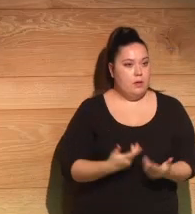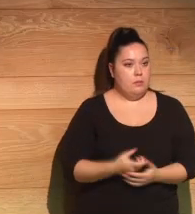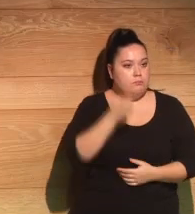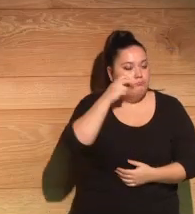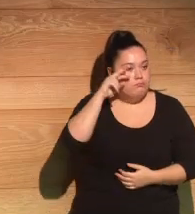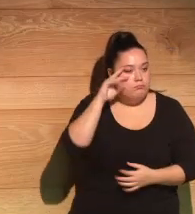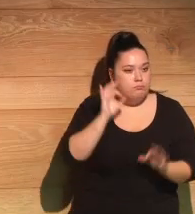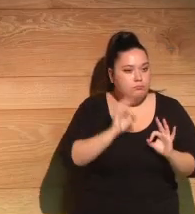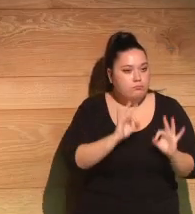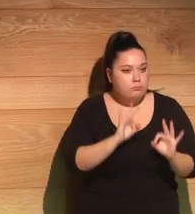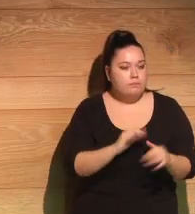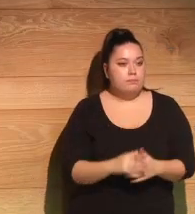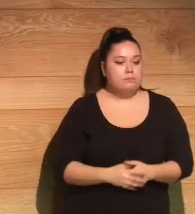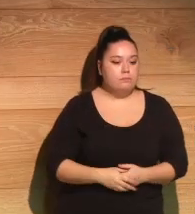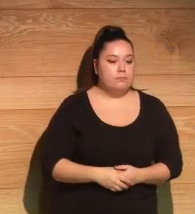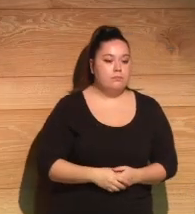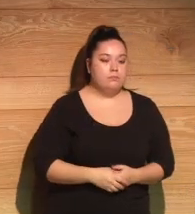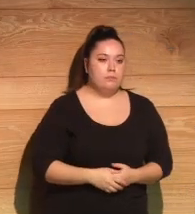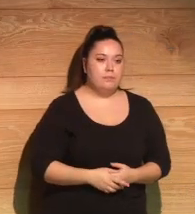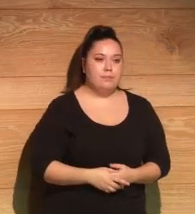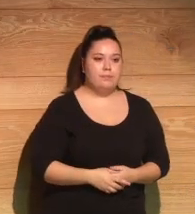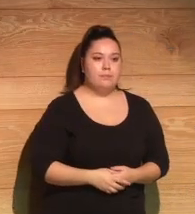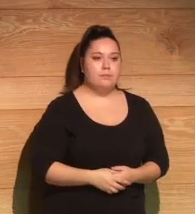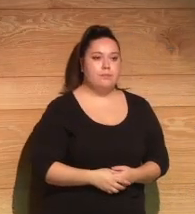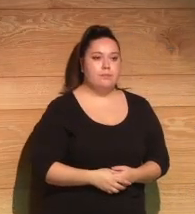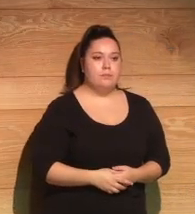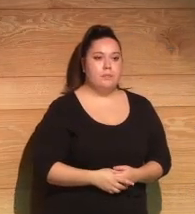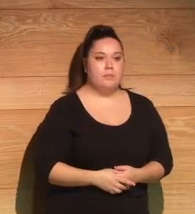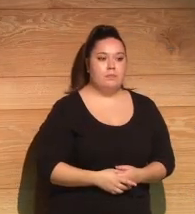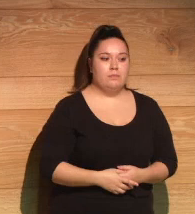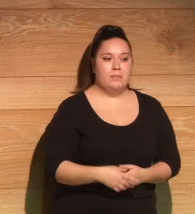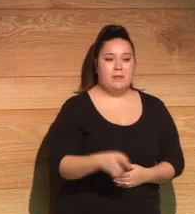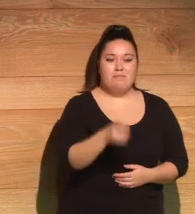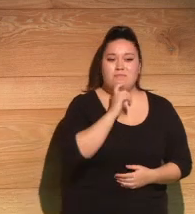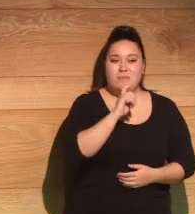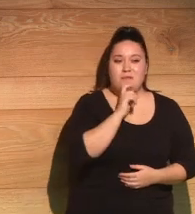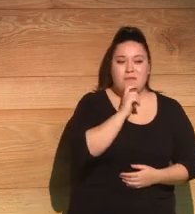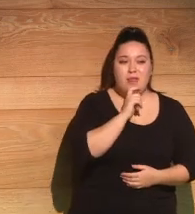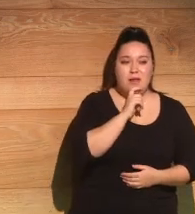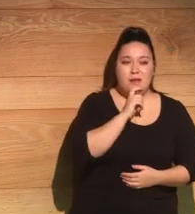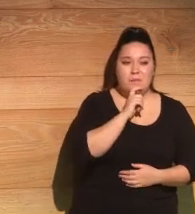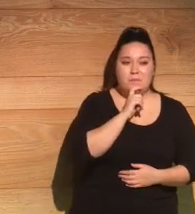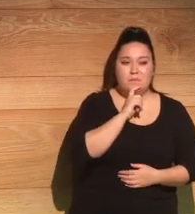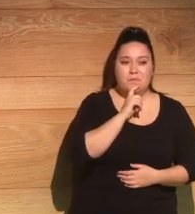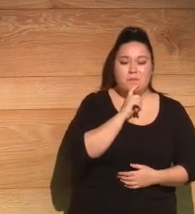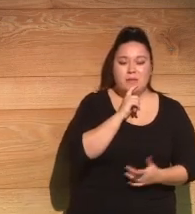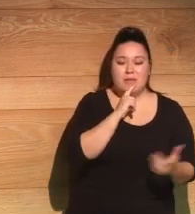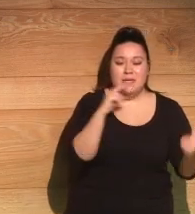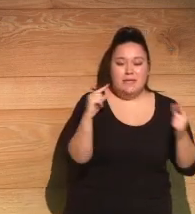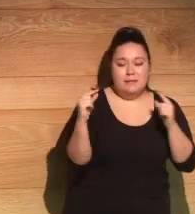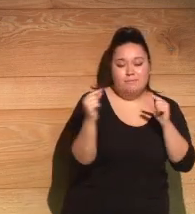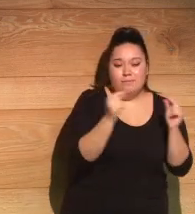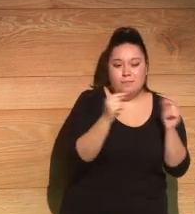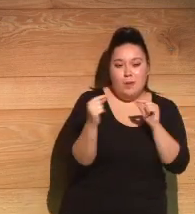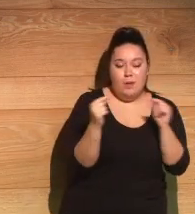claro, lo difícil es la dificultad que hay de establecer un diálogo entre las